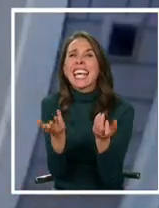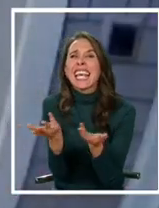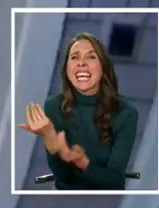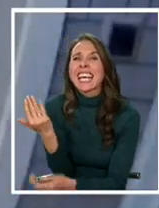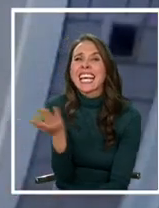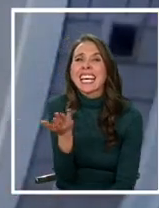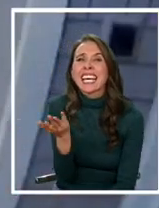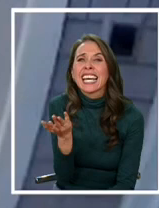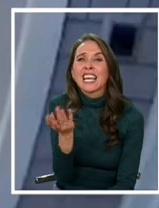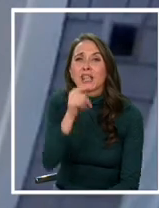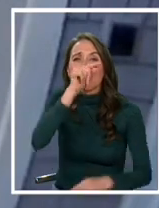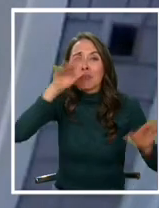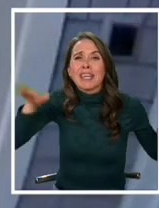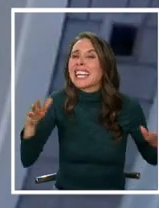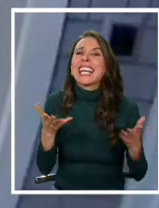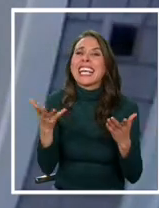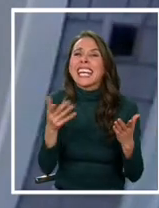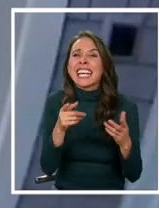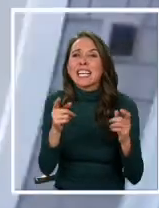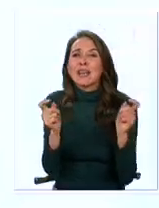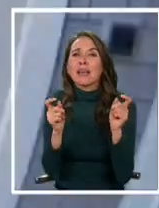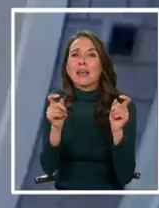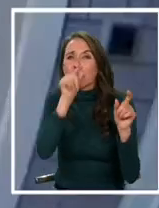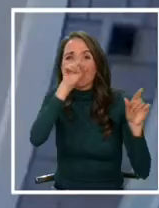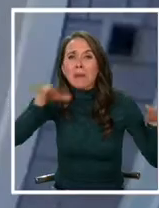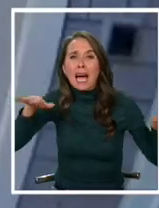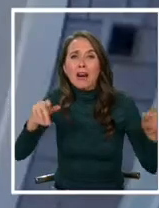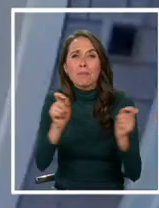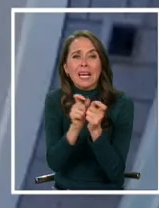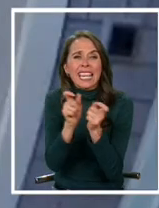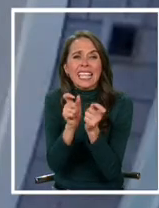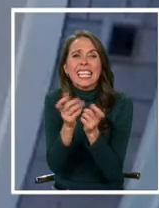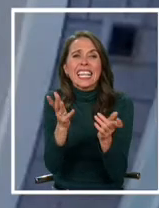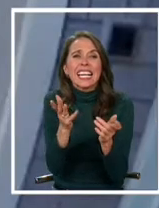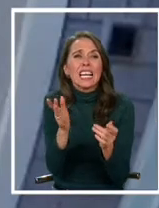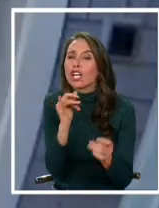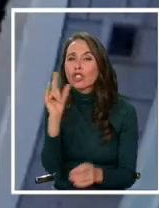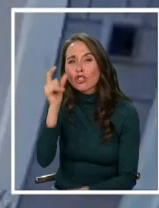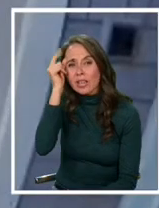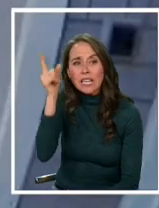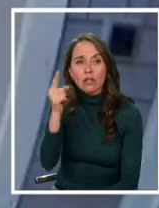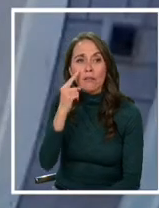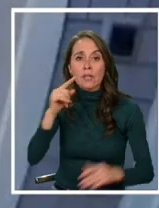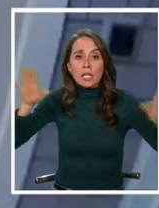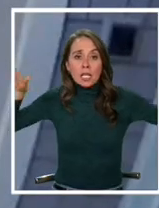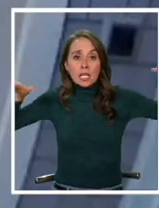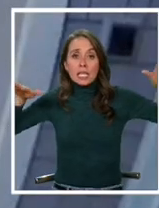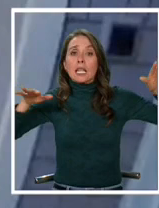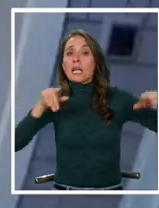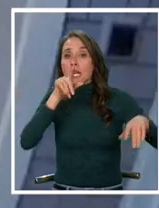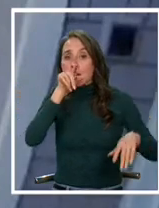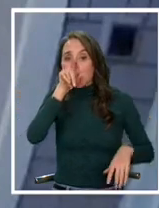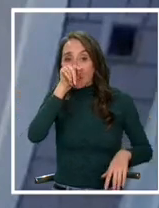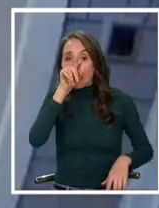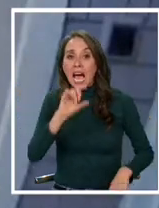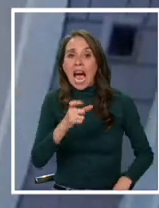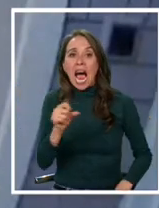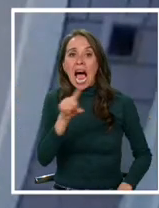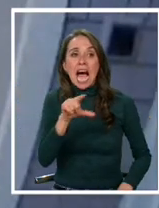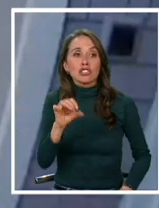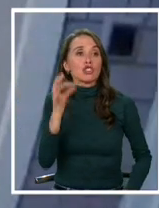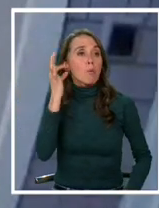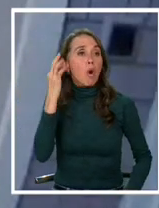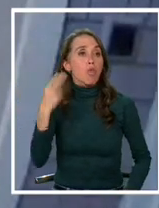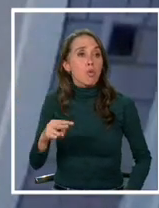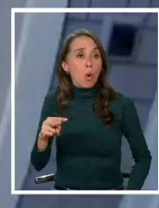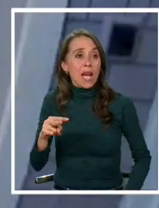esto pero espérate Mira la imag es bastante impactante hay un ganso que pertenece a esa mujer